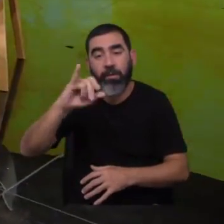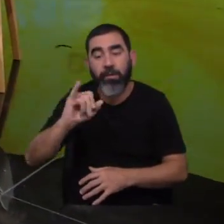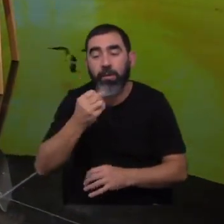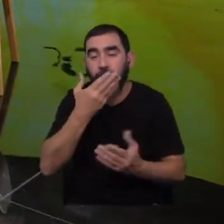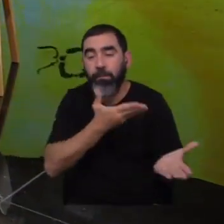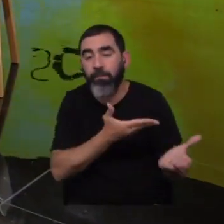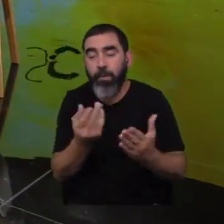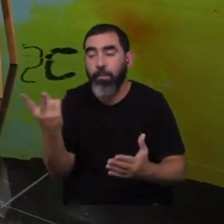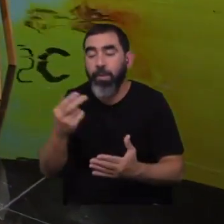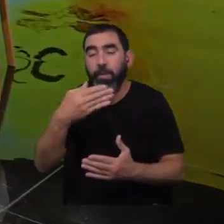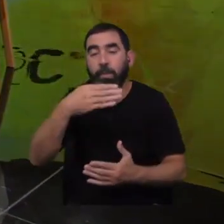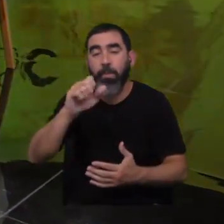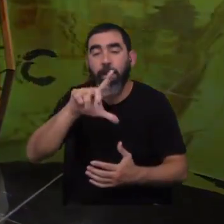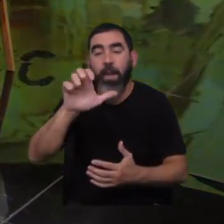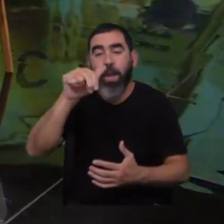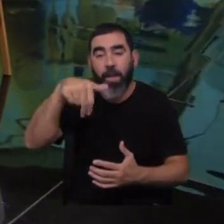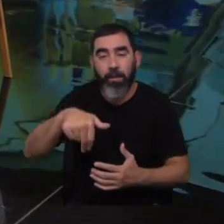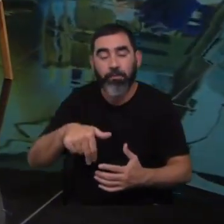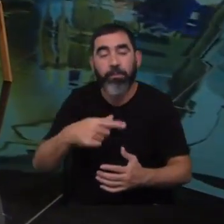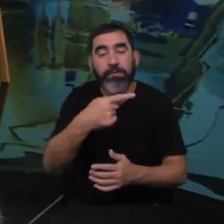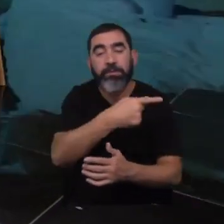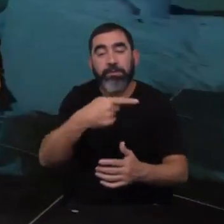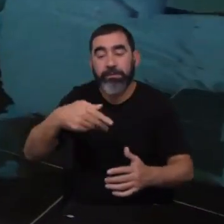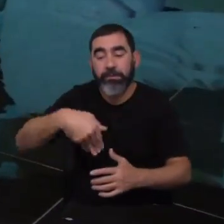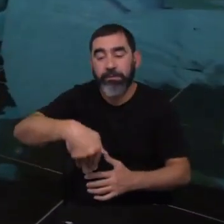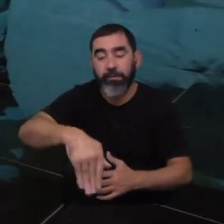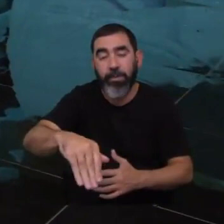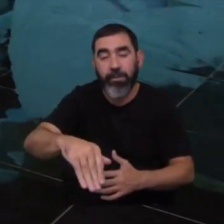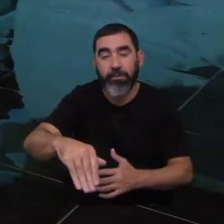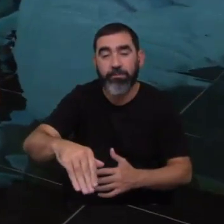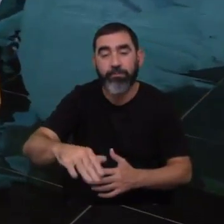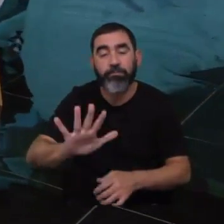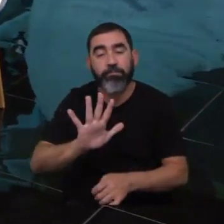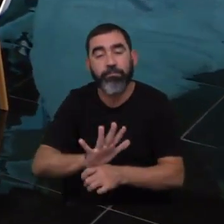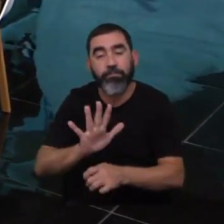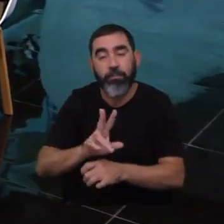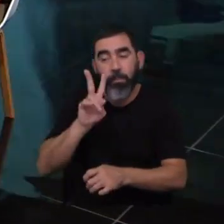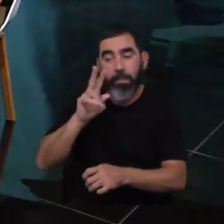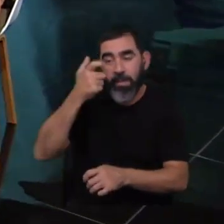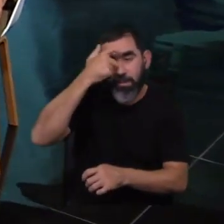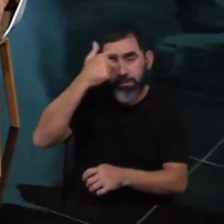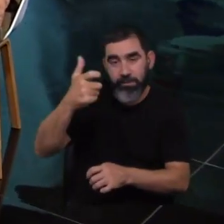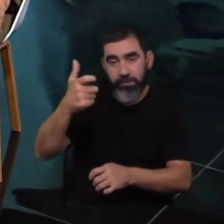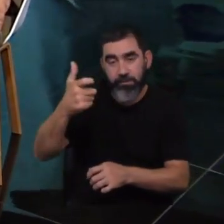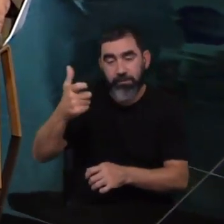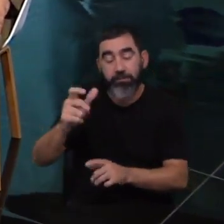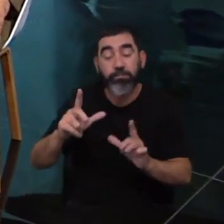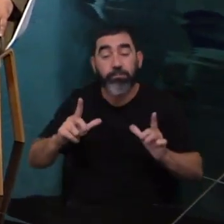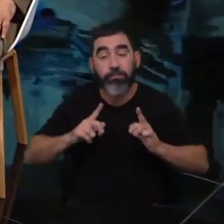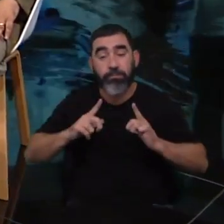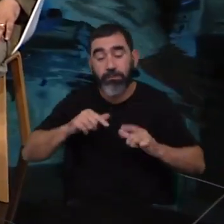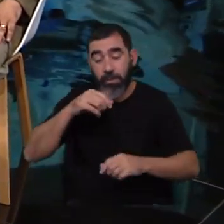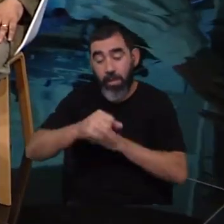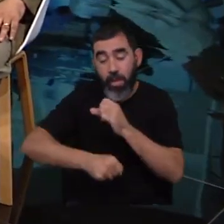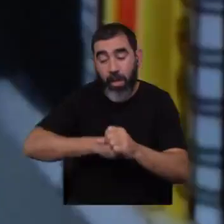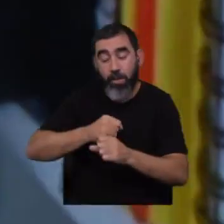bienvenidos ambos a Sobre Ciencia, en una semana que nos llama a mirar a la ciencia. Y esperemos que este año que es